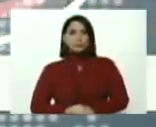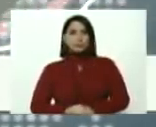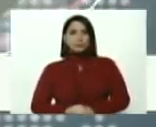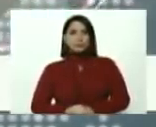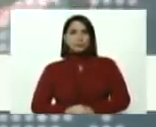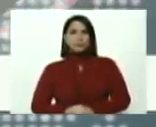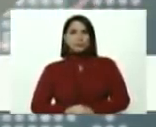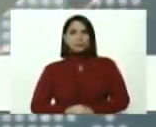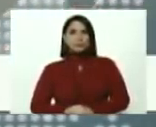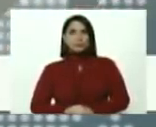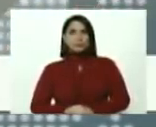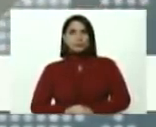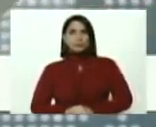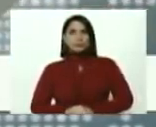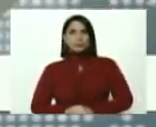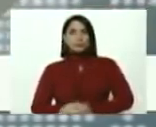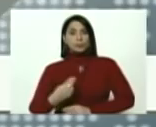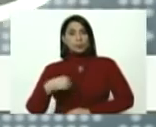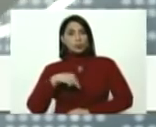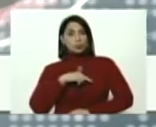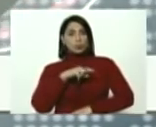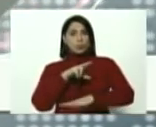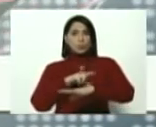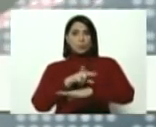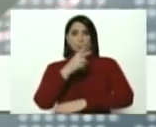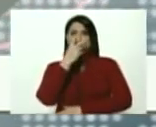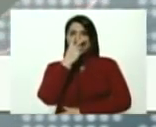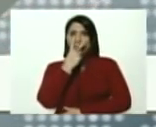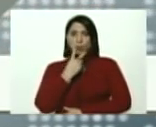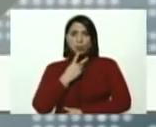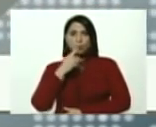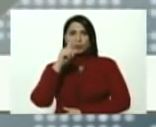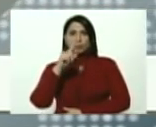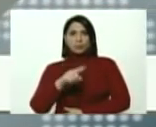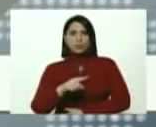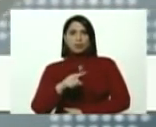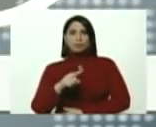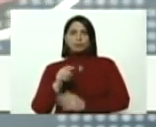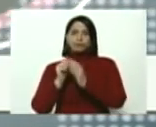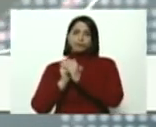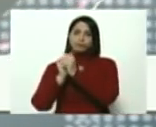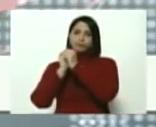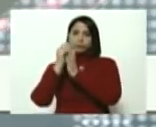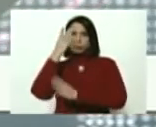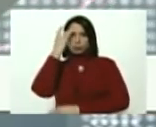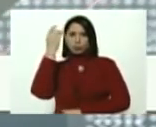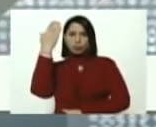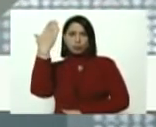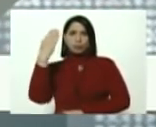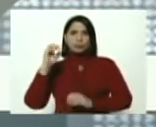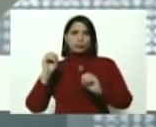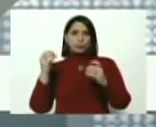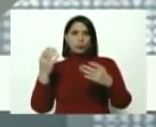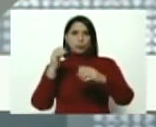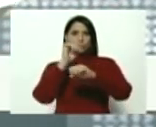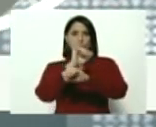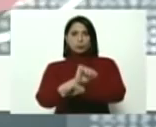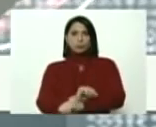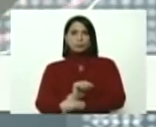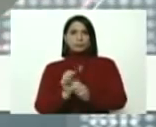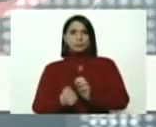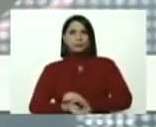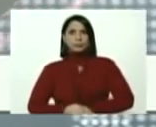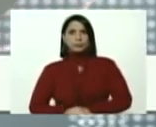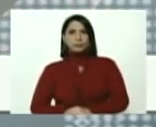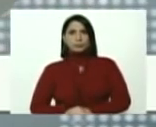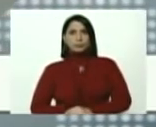sufren. Nuestro médico de los pobres, nuestro siervo de Dios, nuestro beato José Gregorio Hernández. Es